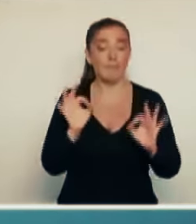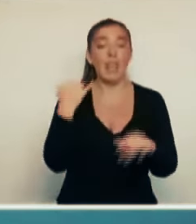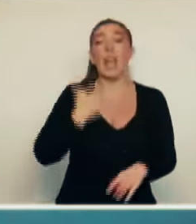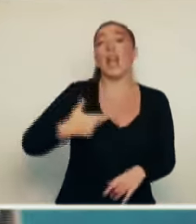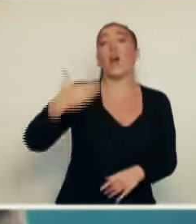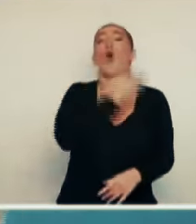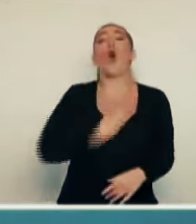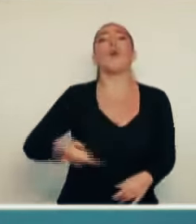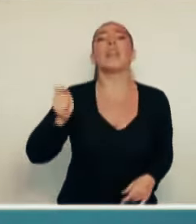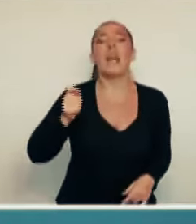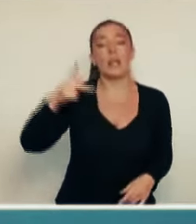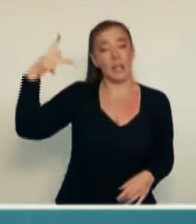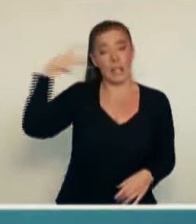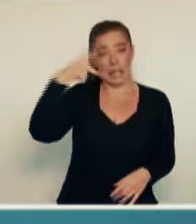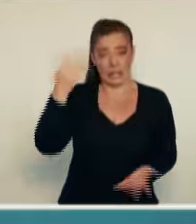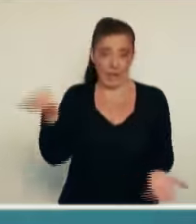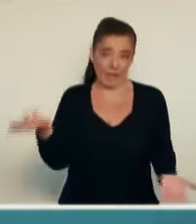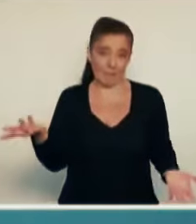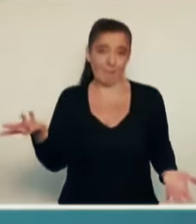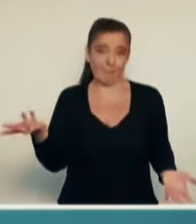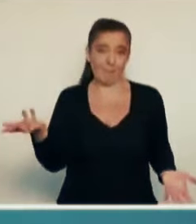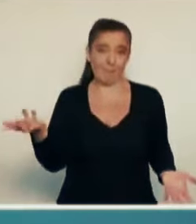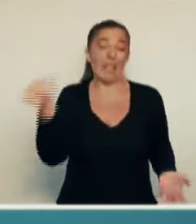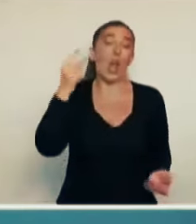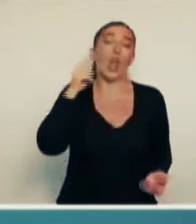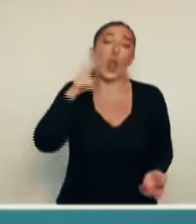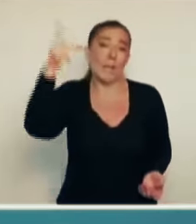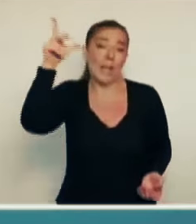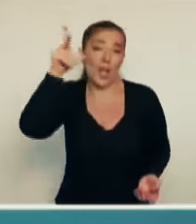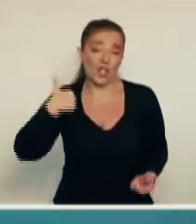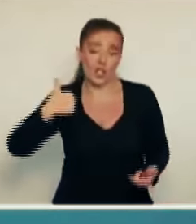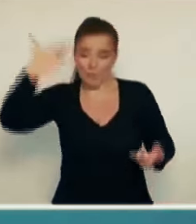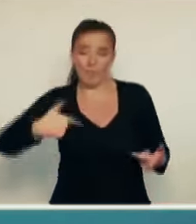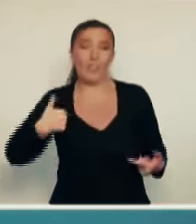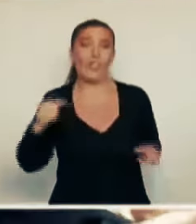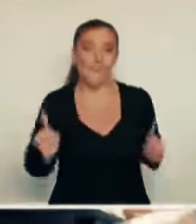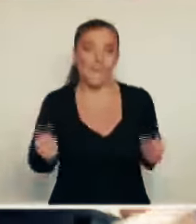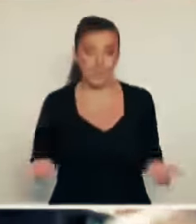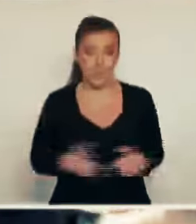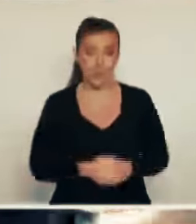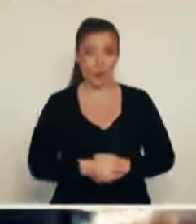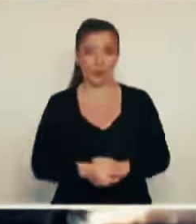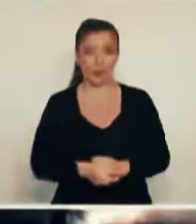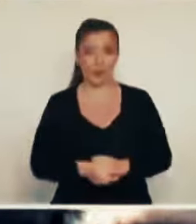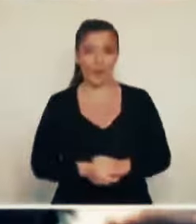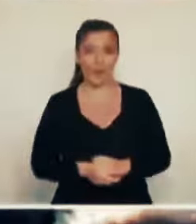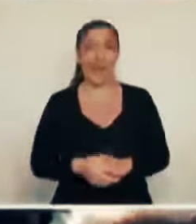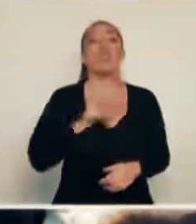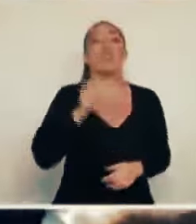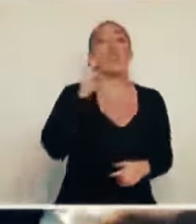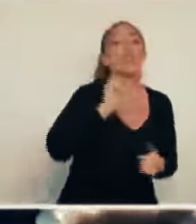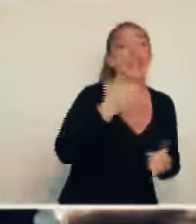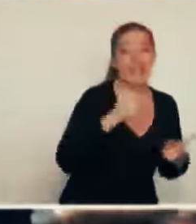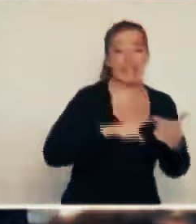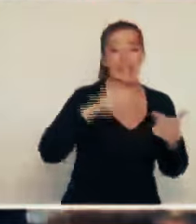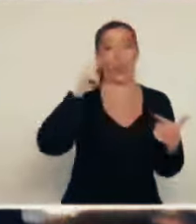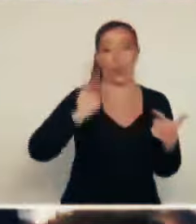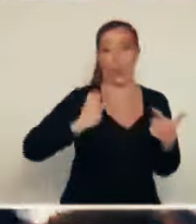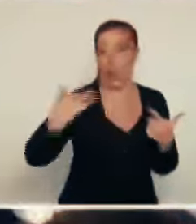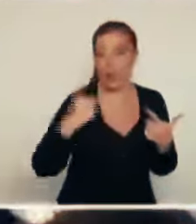habla? Sí, señores. A ver, superávit fiscal 2003,